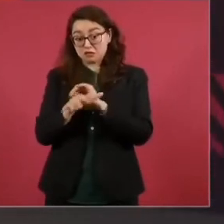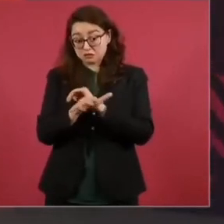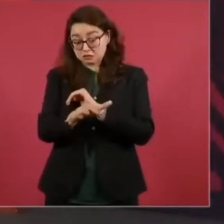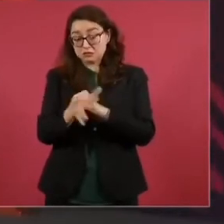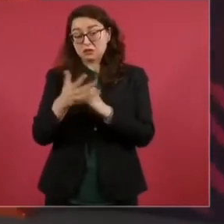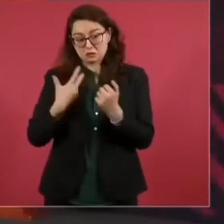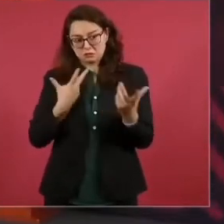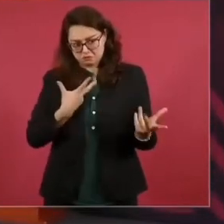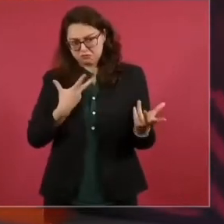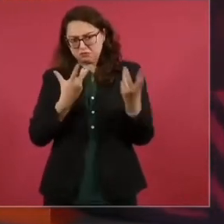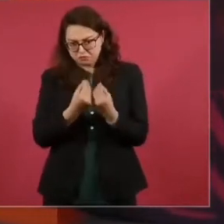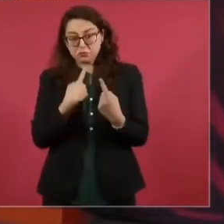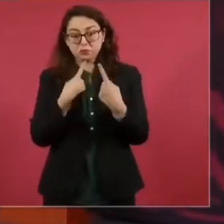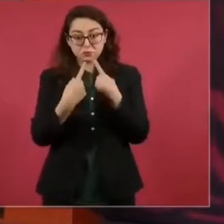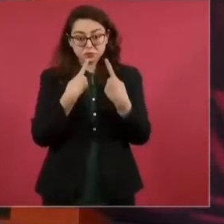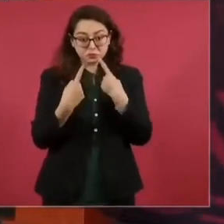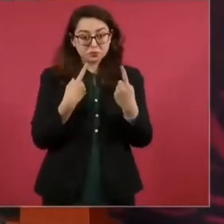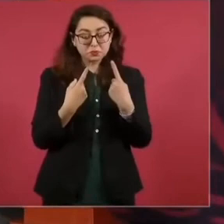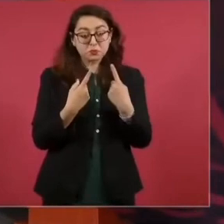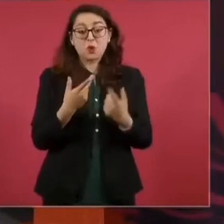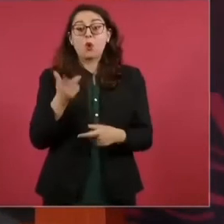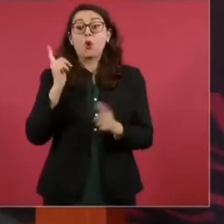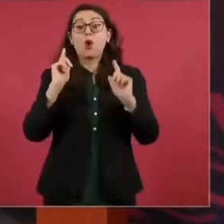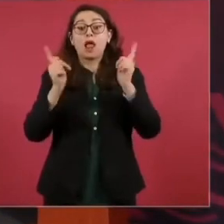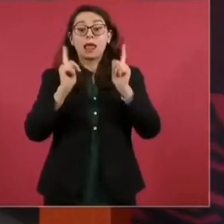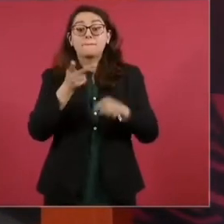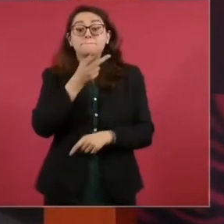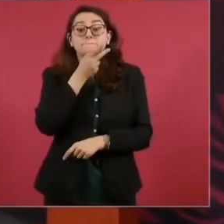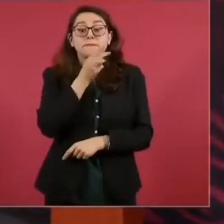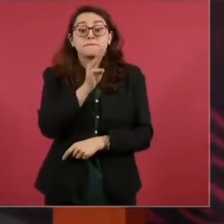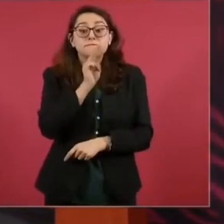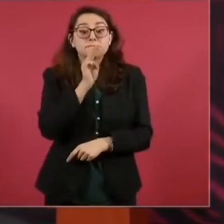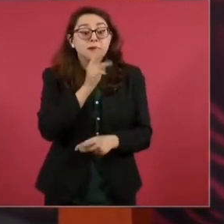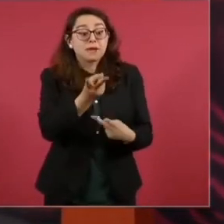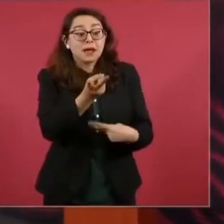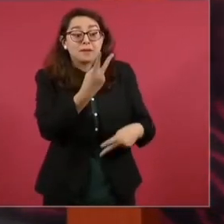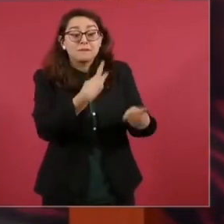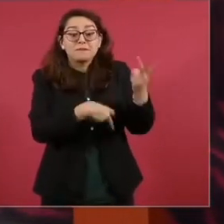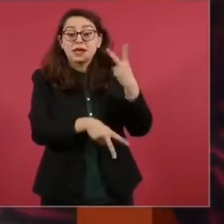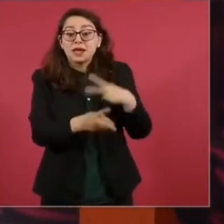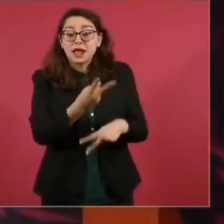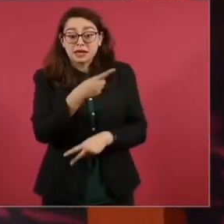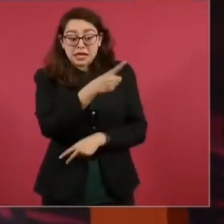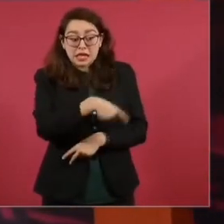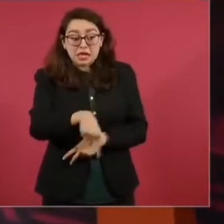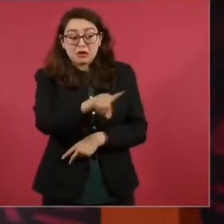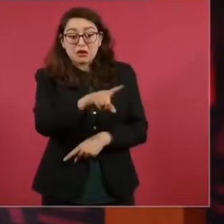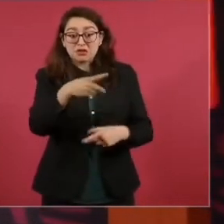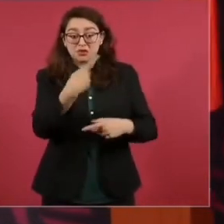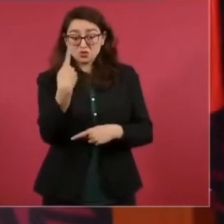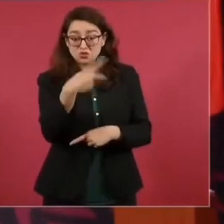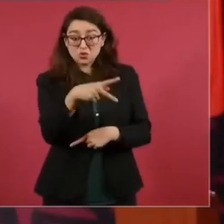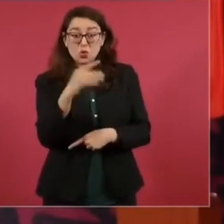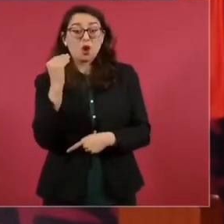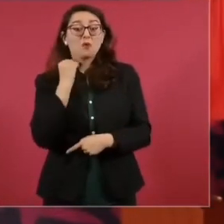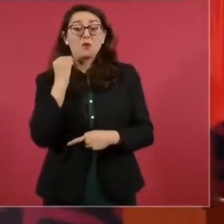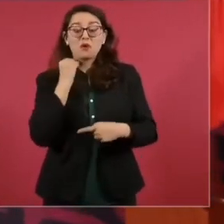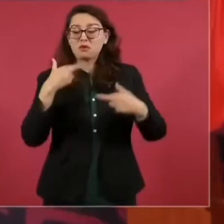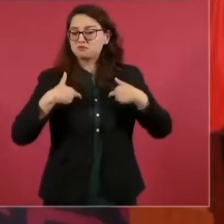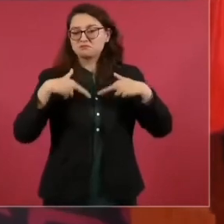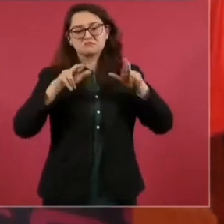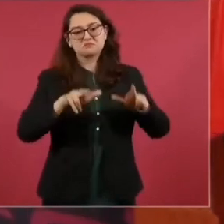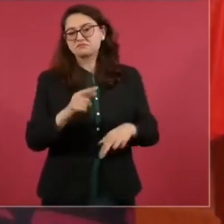y pueda ser un diálogo directo con ellos. Es que no les tengo confianza a los